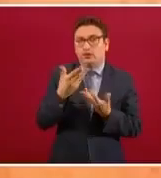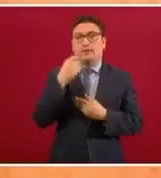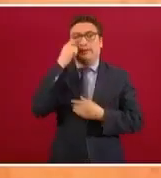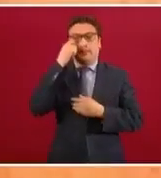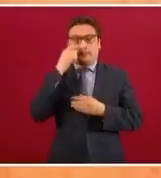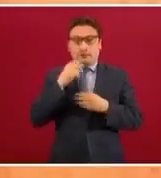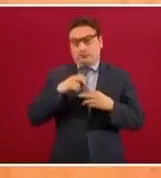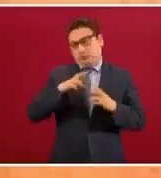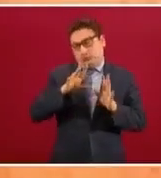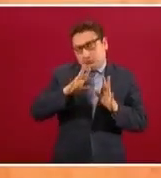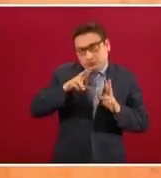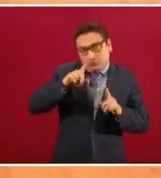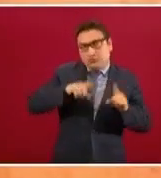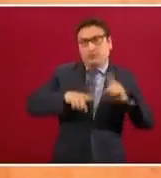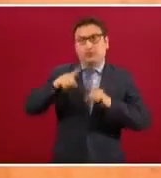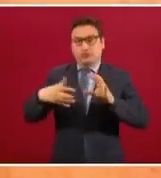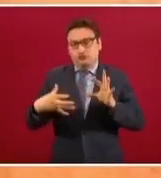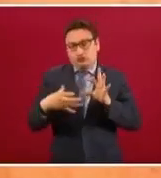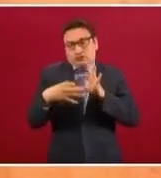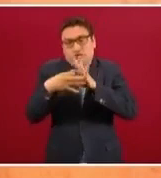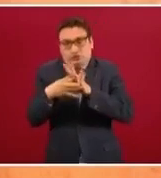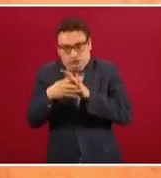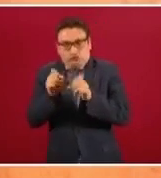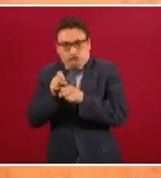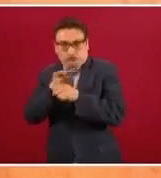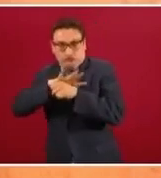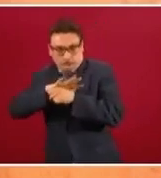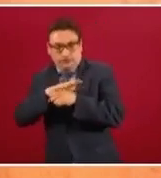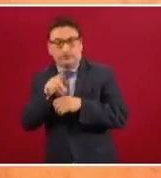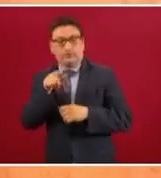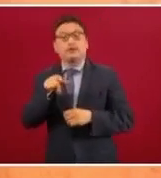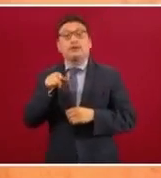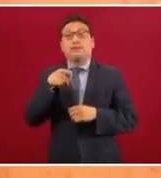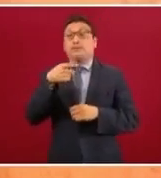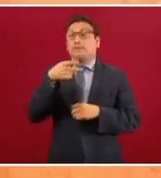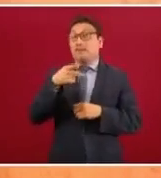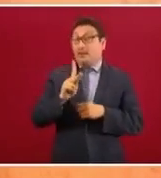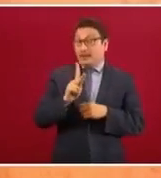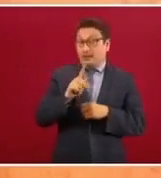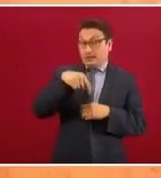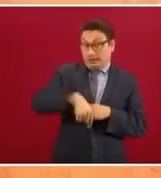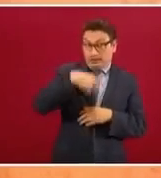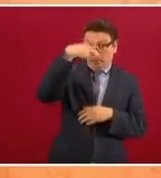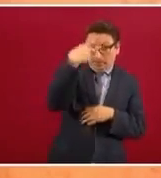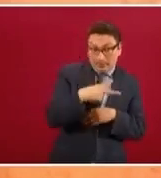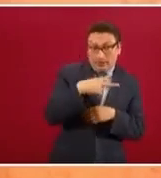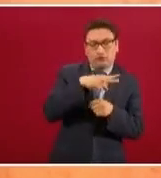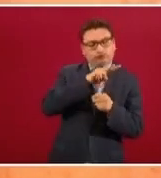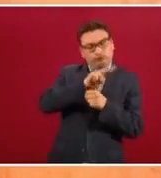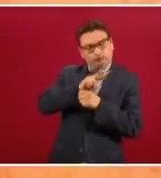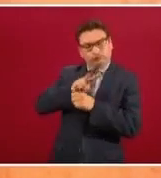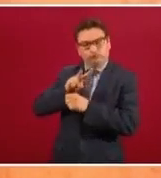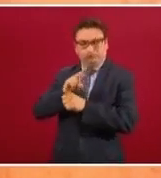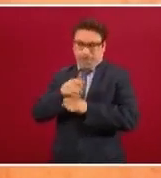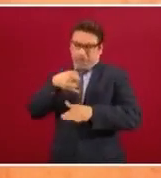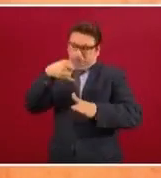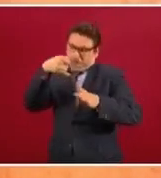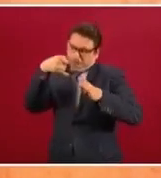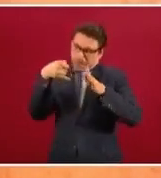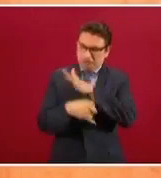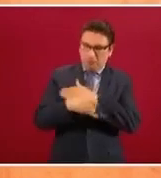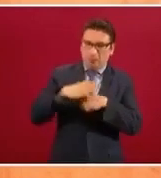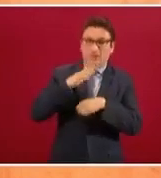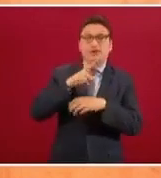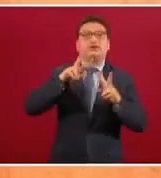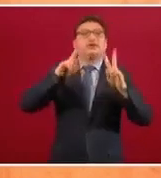respecto al nuevo coronavirus, SARS-CoV-2. Pero en México tenemos una vigilancia más avanzada en la parte de los